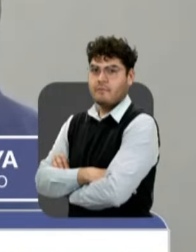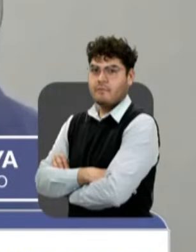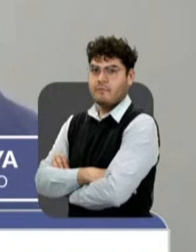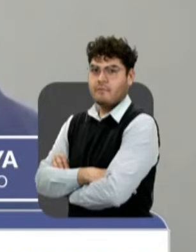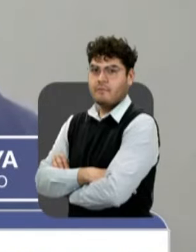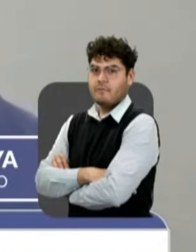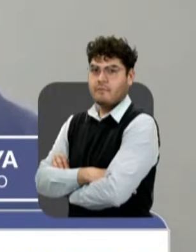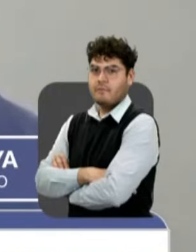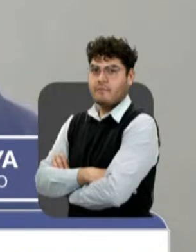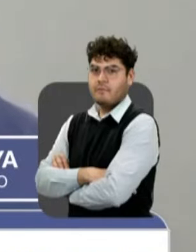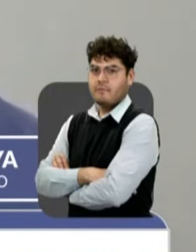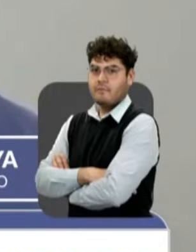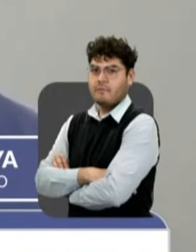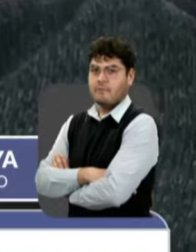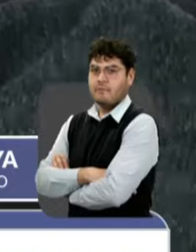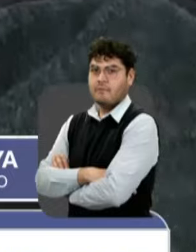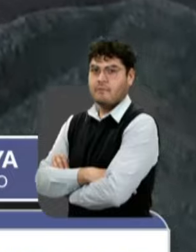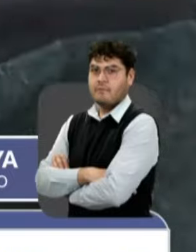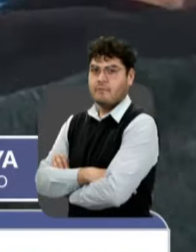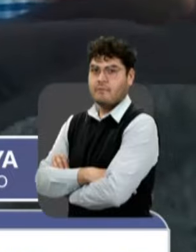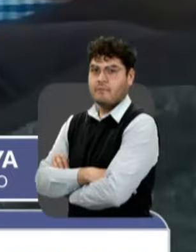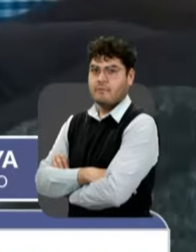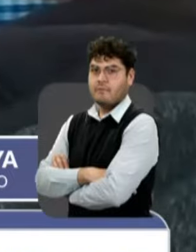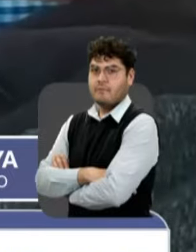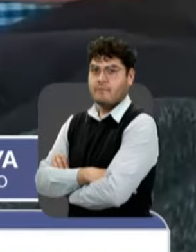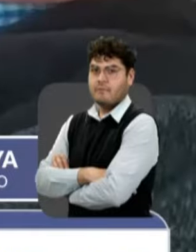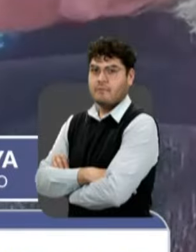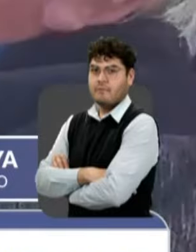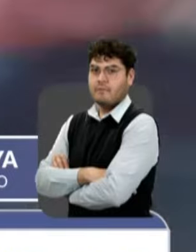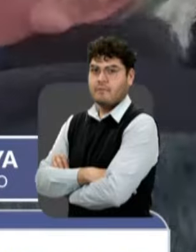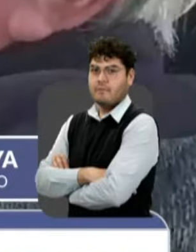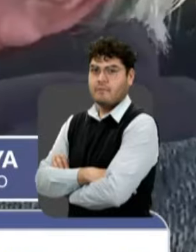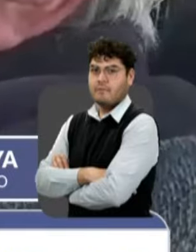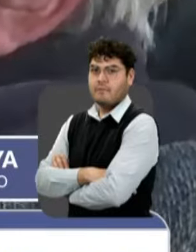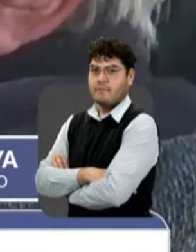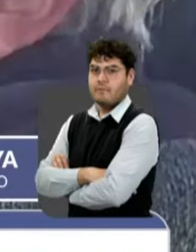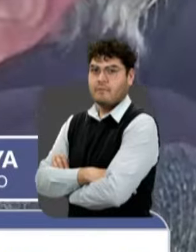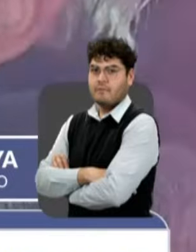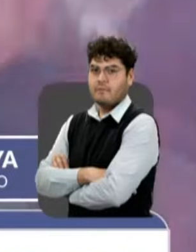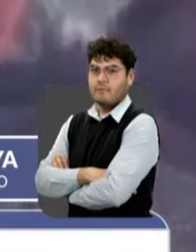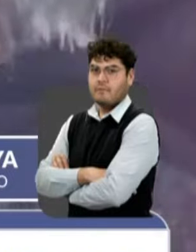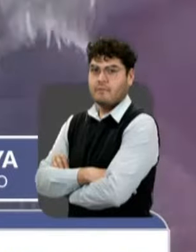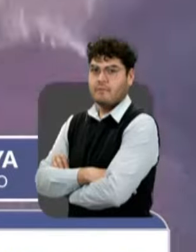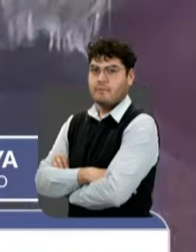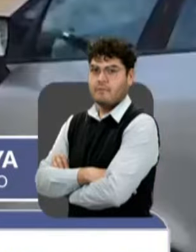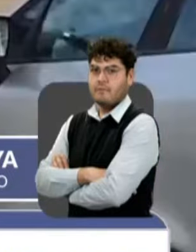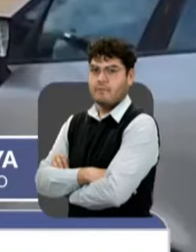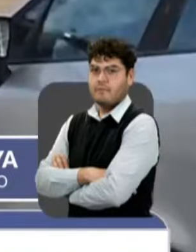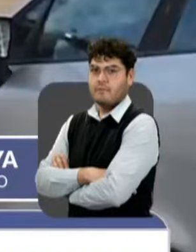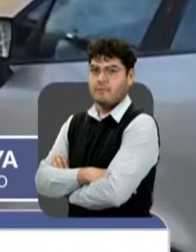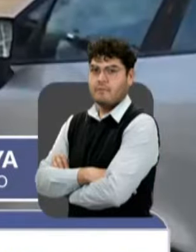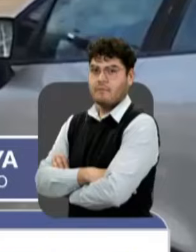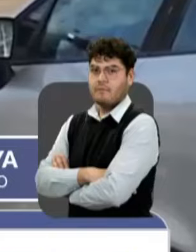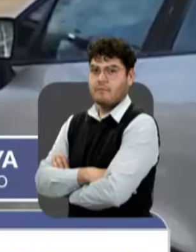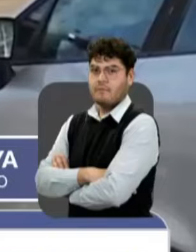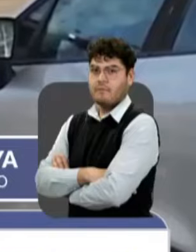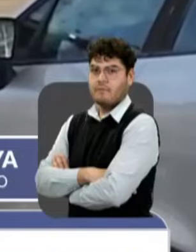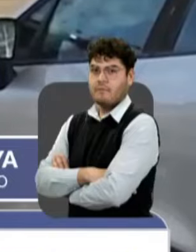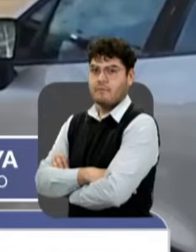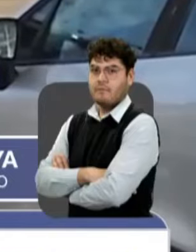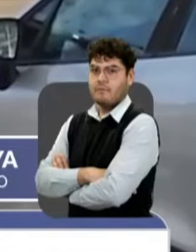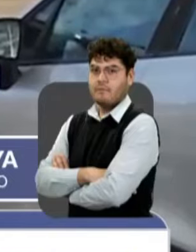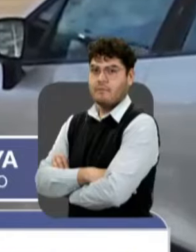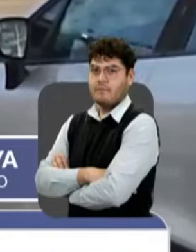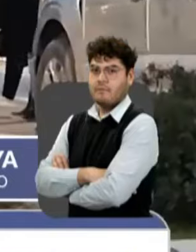defensa de Eduardo macaya eso tendrá que serv visto por la Corte Suprema pero por el momento Eduardo macaya centel Se deberá mantener